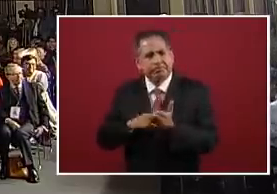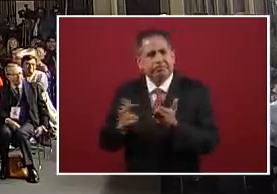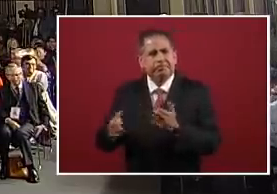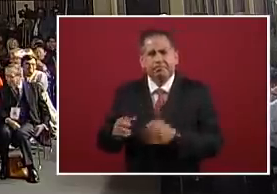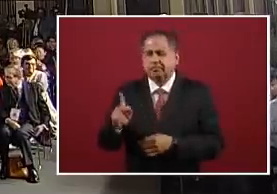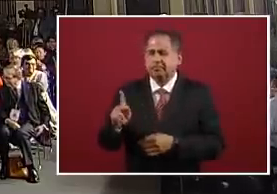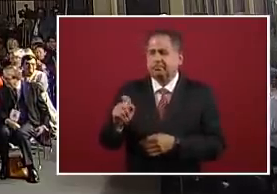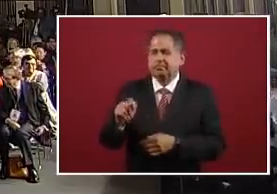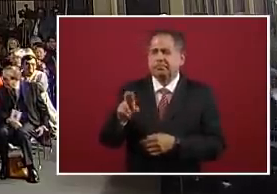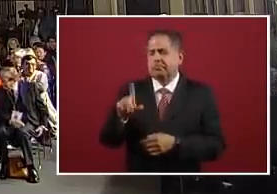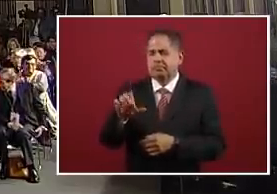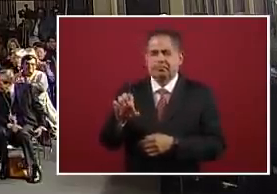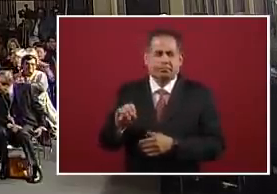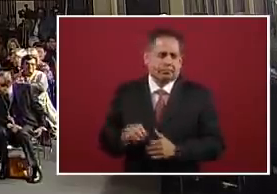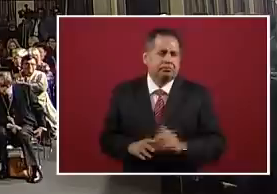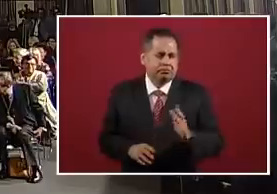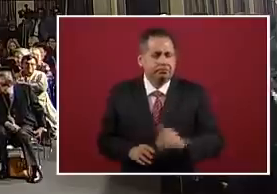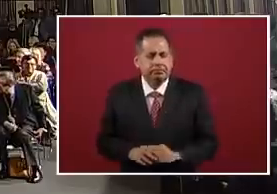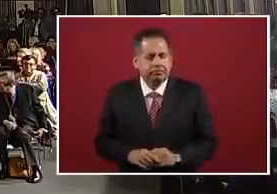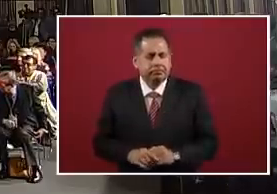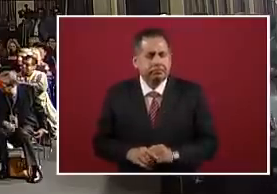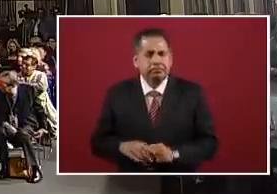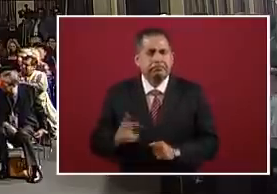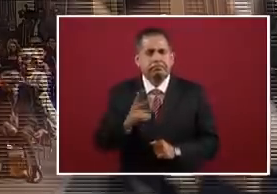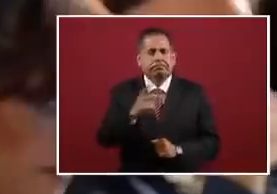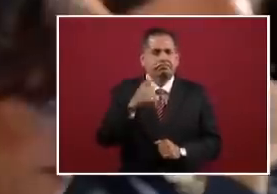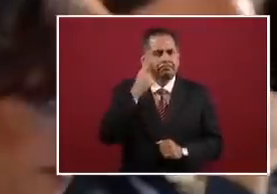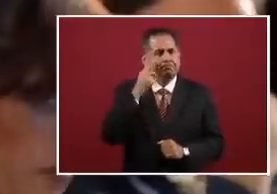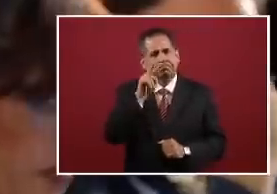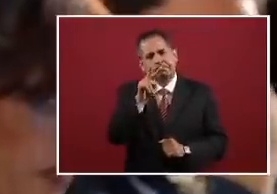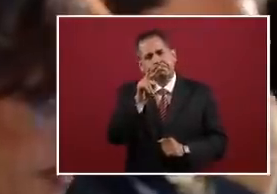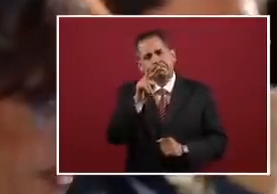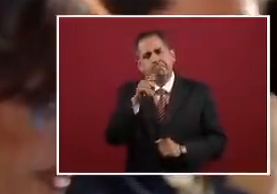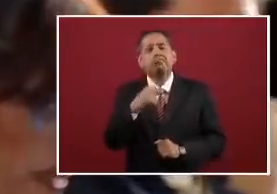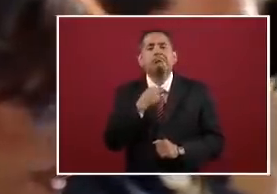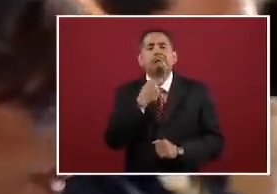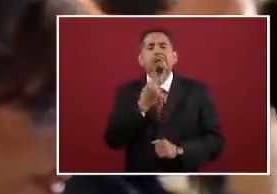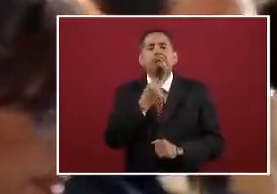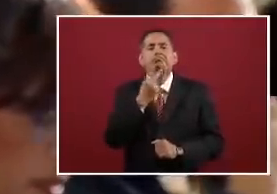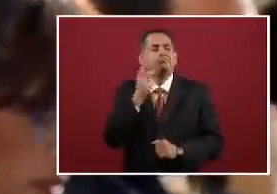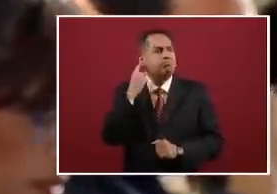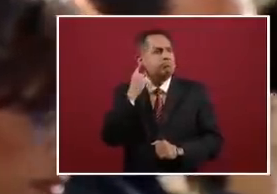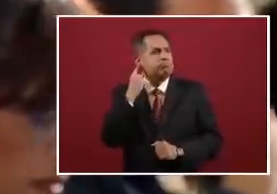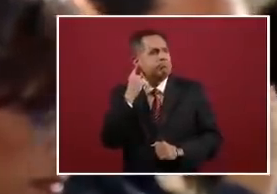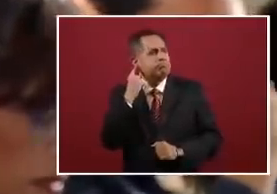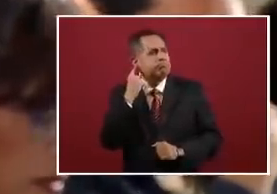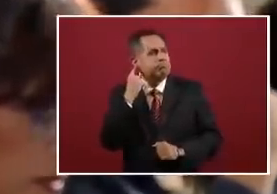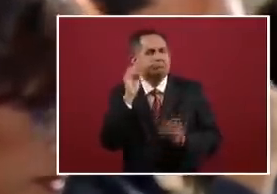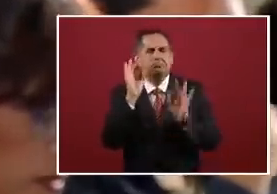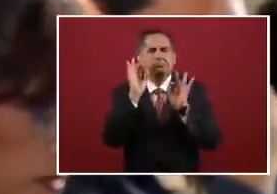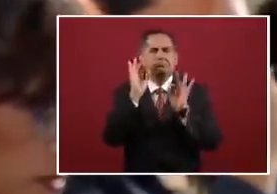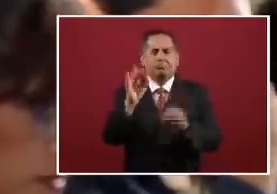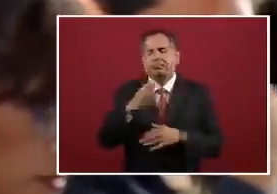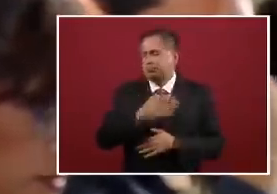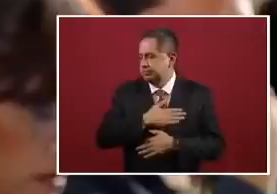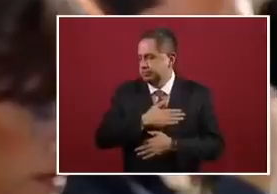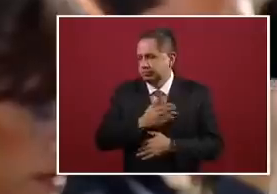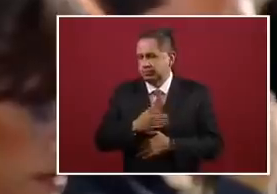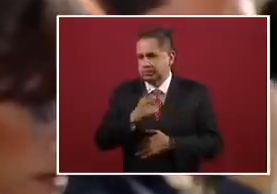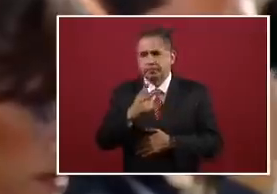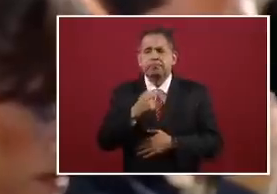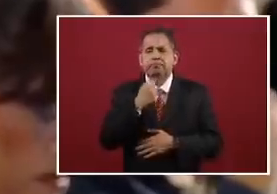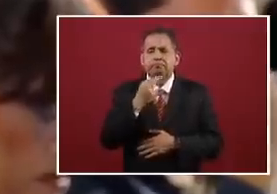Petróleo y Energía. Presidente, me alegra escucharle bien de su faringitis. La verdad, hace usted un